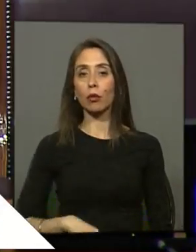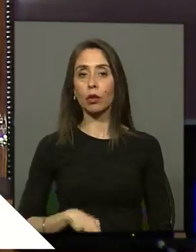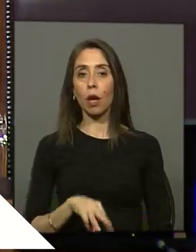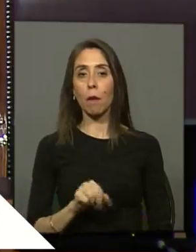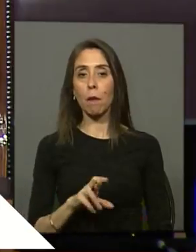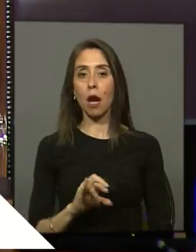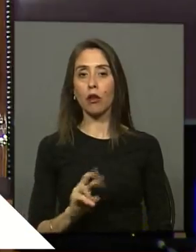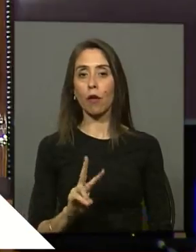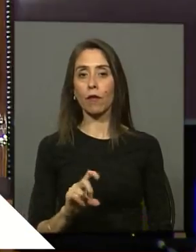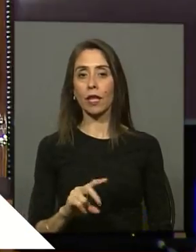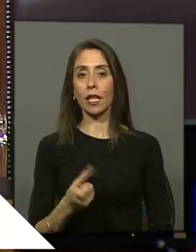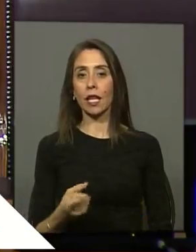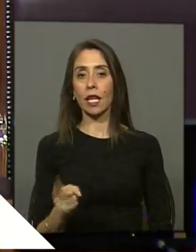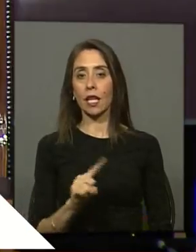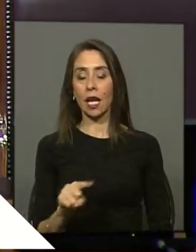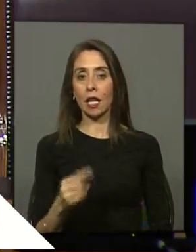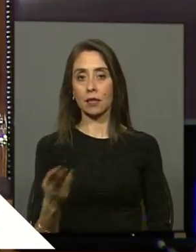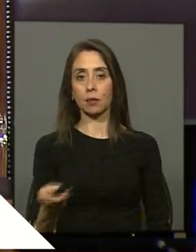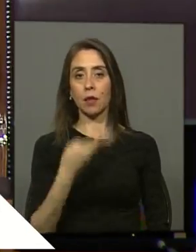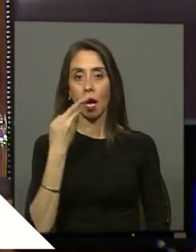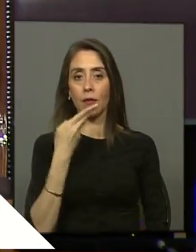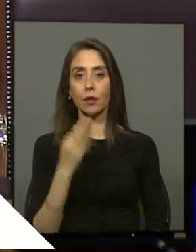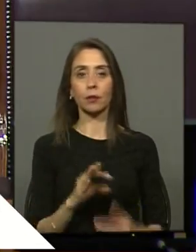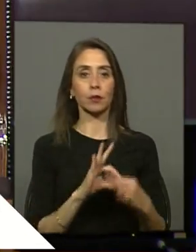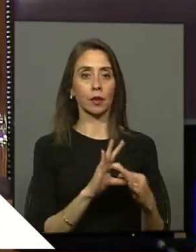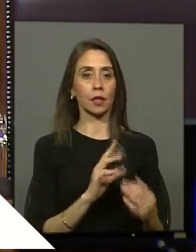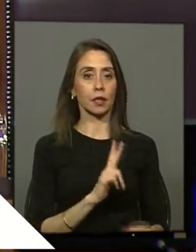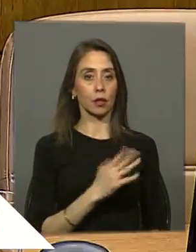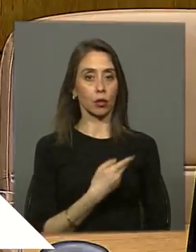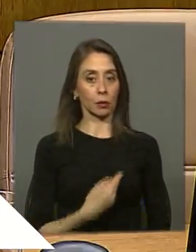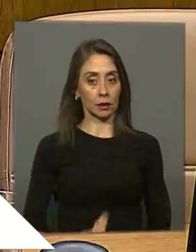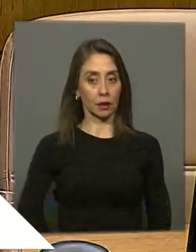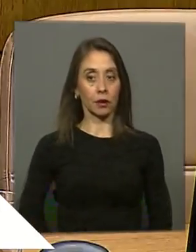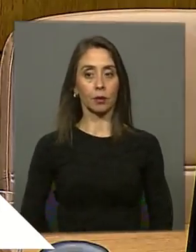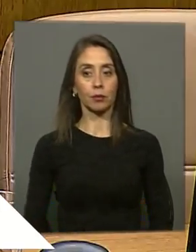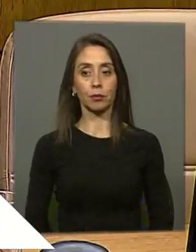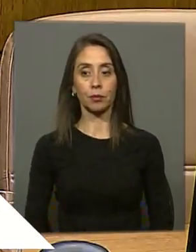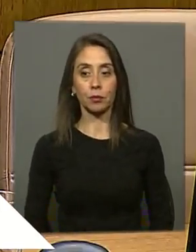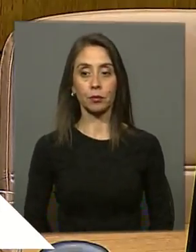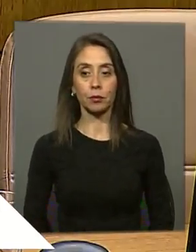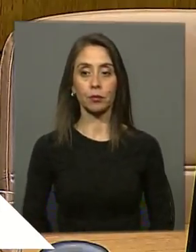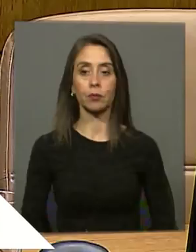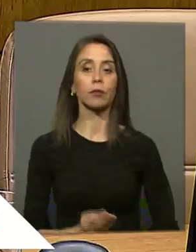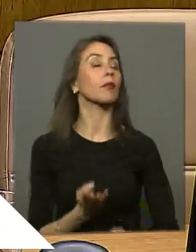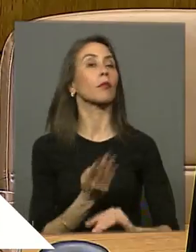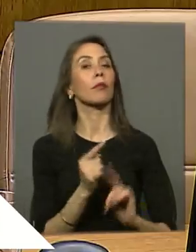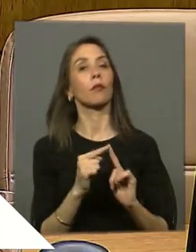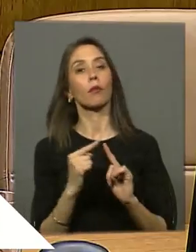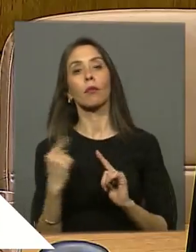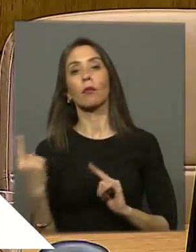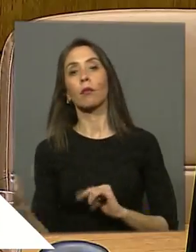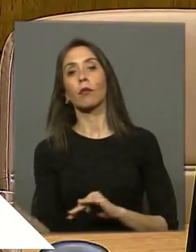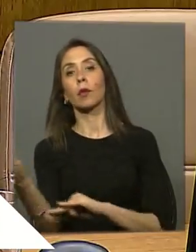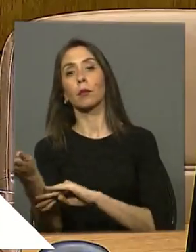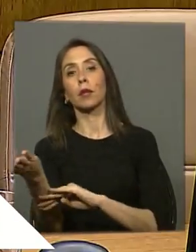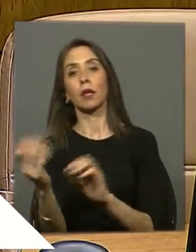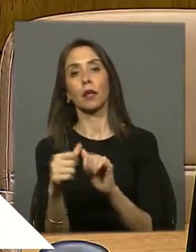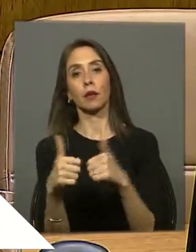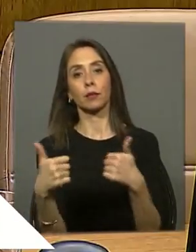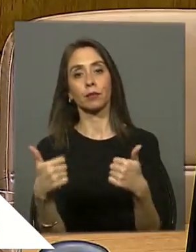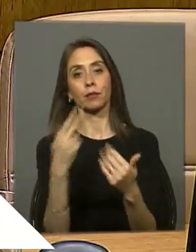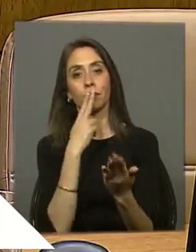Mario Venegas Cárdenas diputado tiene la palabra gracias señor presidente para solicitar por su intermedio a la mesa